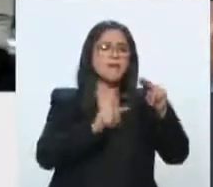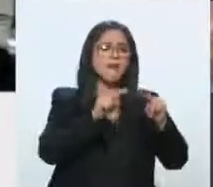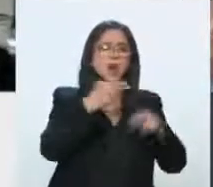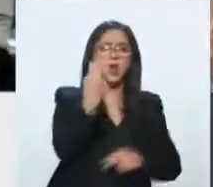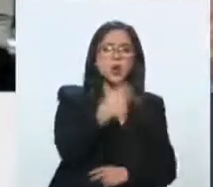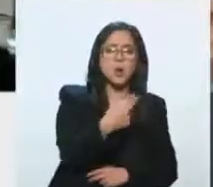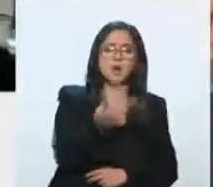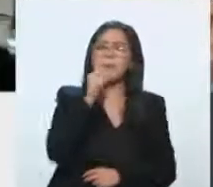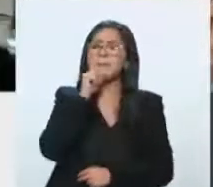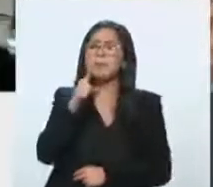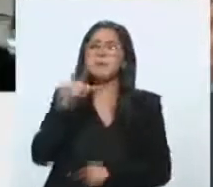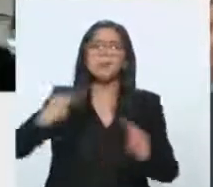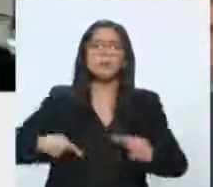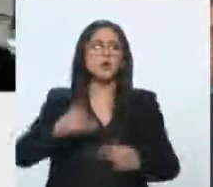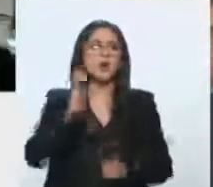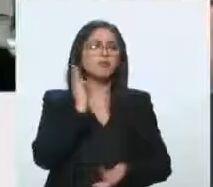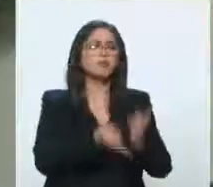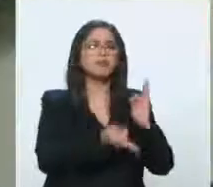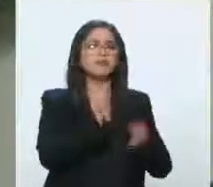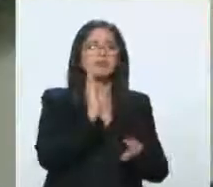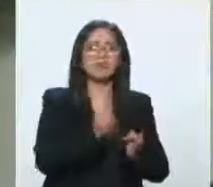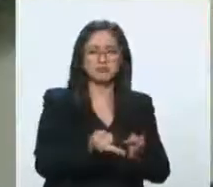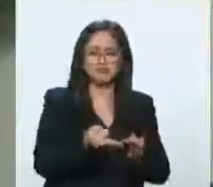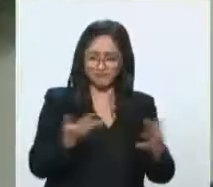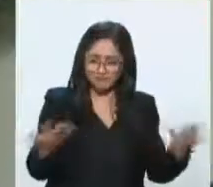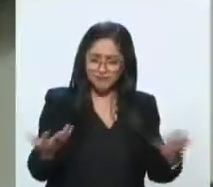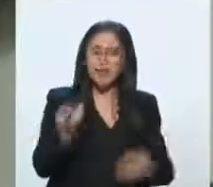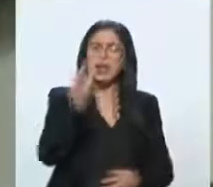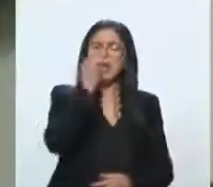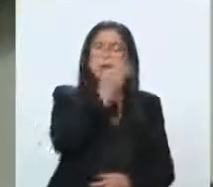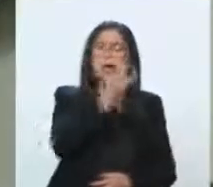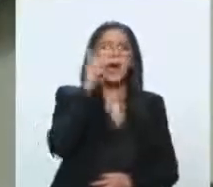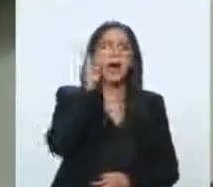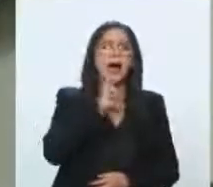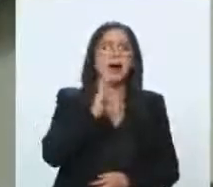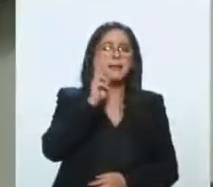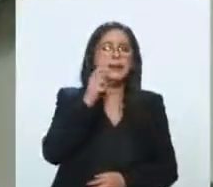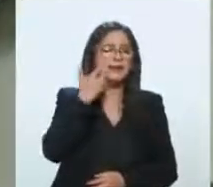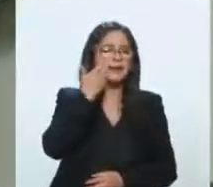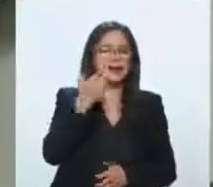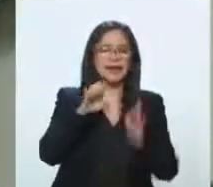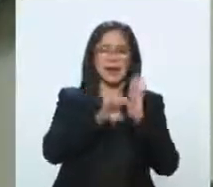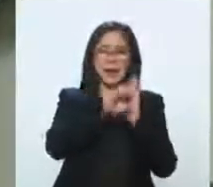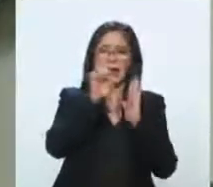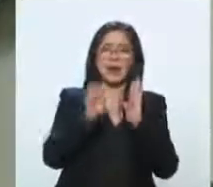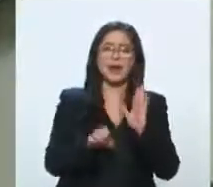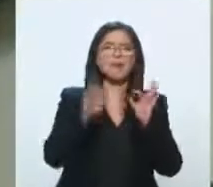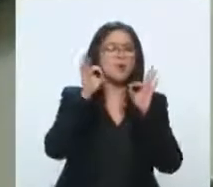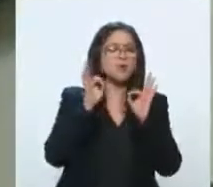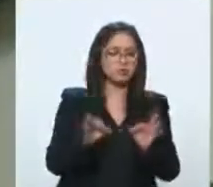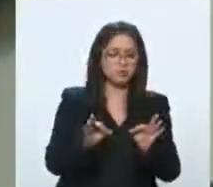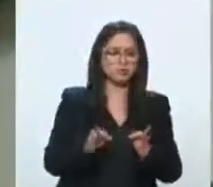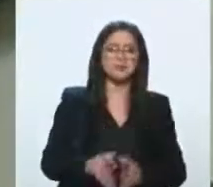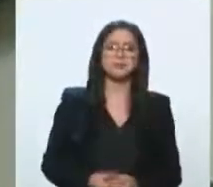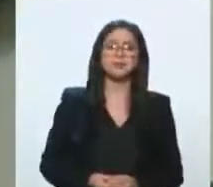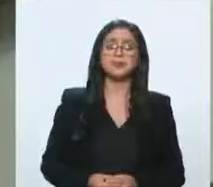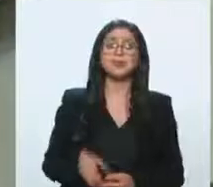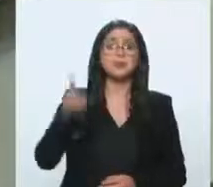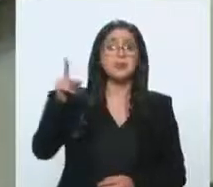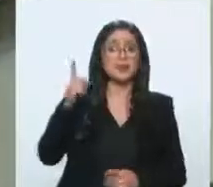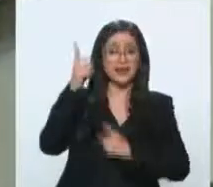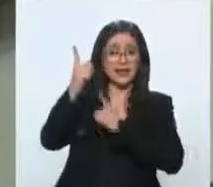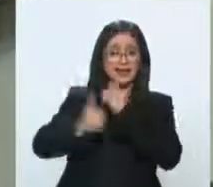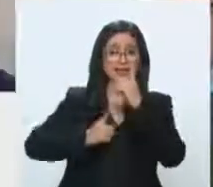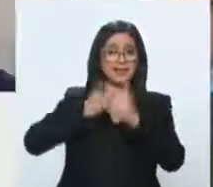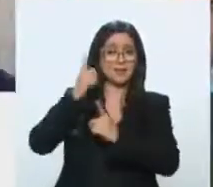esta correlación no es de uno. Les puedo dar un ejemplo muy claro, ¿no? A ver si... Deportistas que se